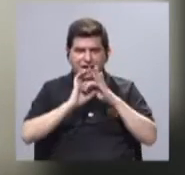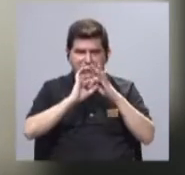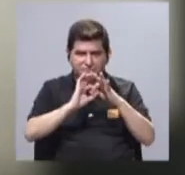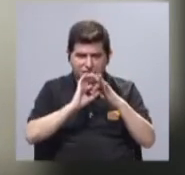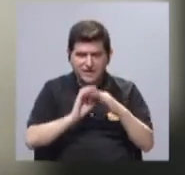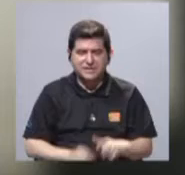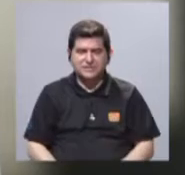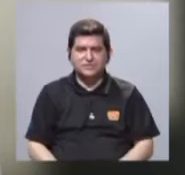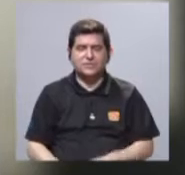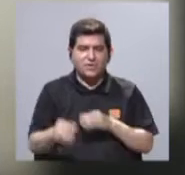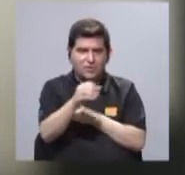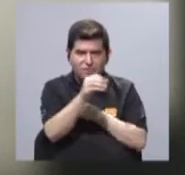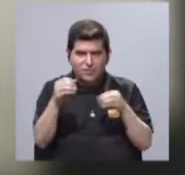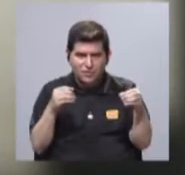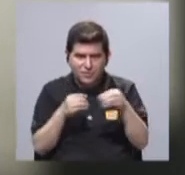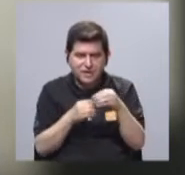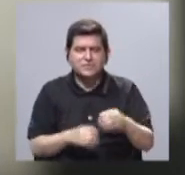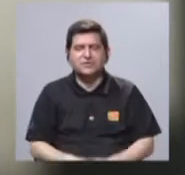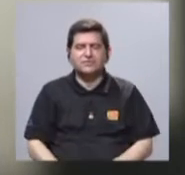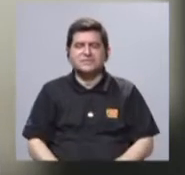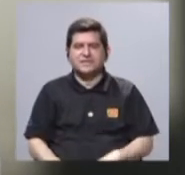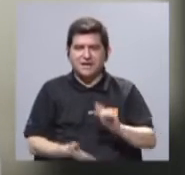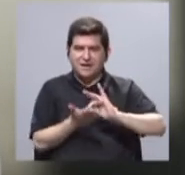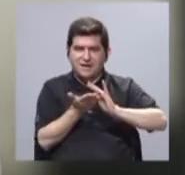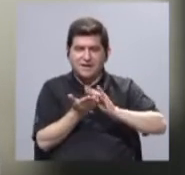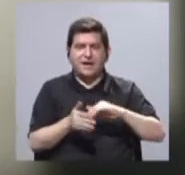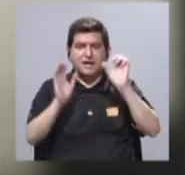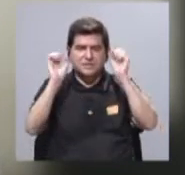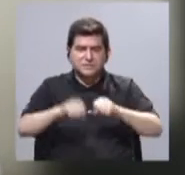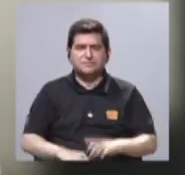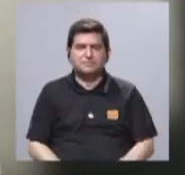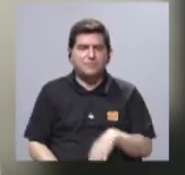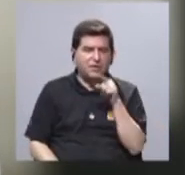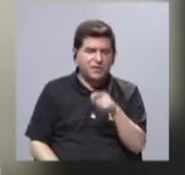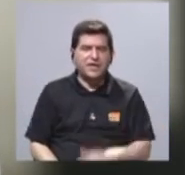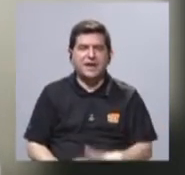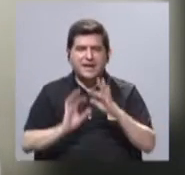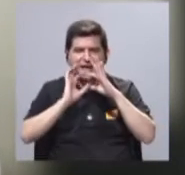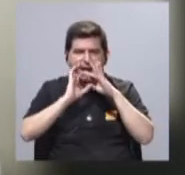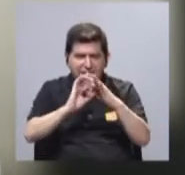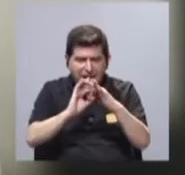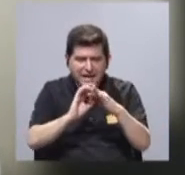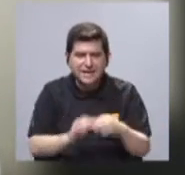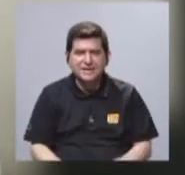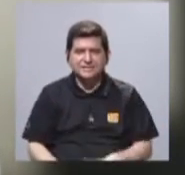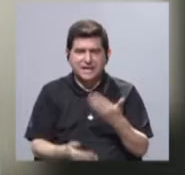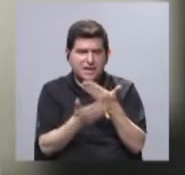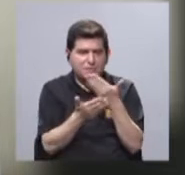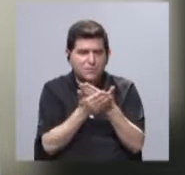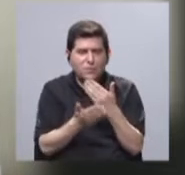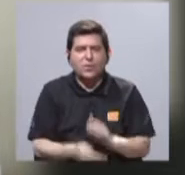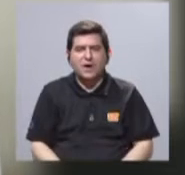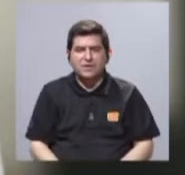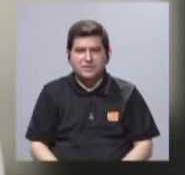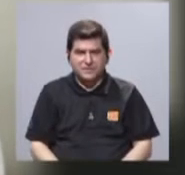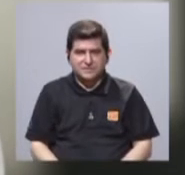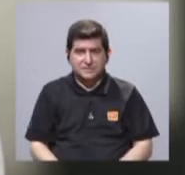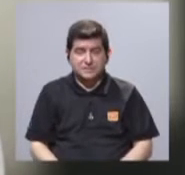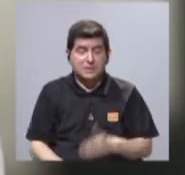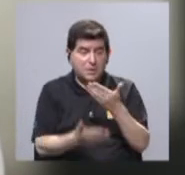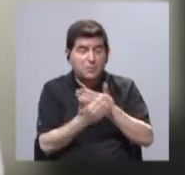a riesgo otro aspecto muy importante ha sido la relación con las agencias de medicamentos